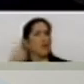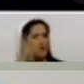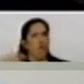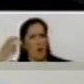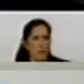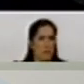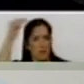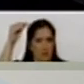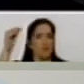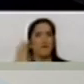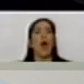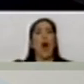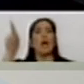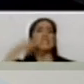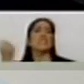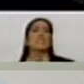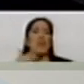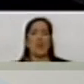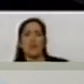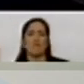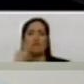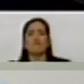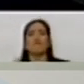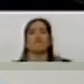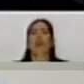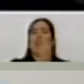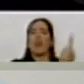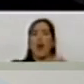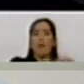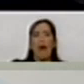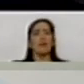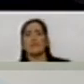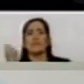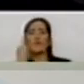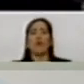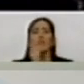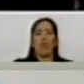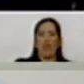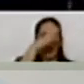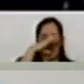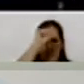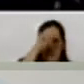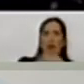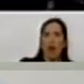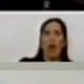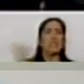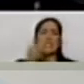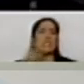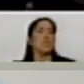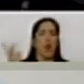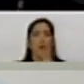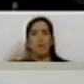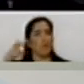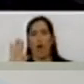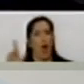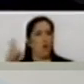de embargar bienes militares, embargar bienes de nuestra Cancillería, y todo con tal de cobrar una deuda. Eso es ilegal y